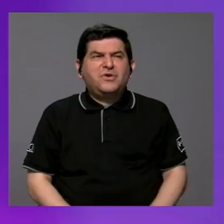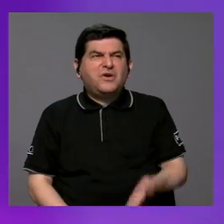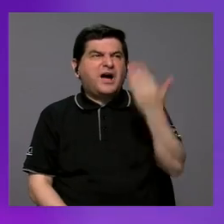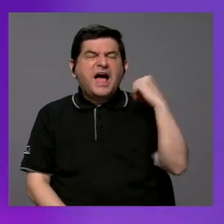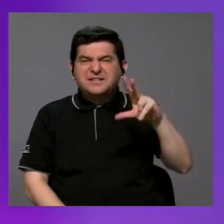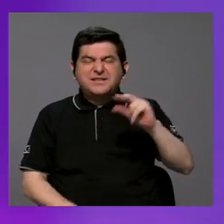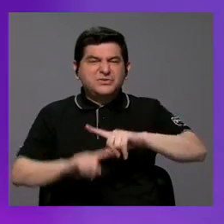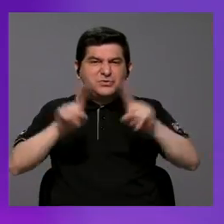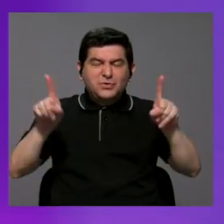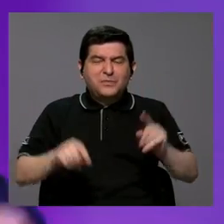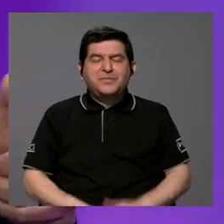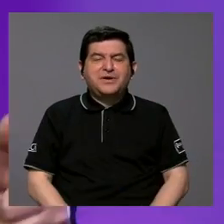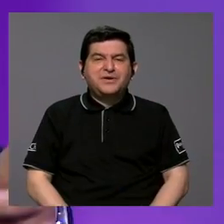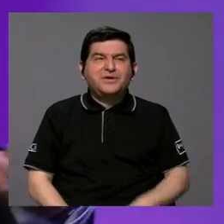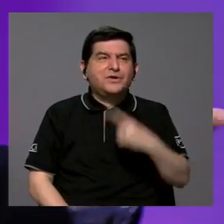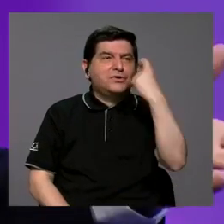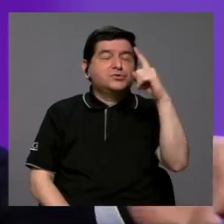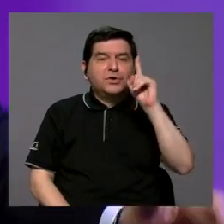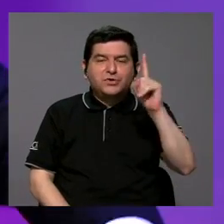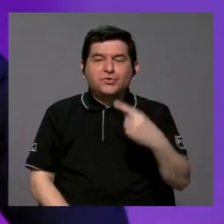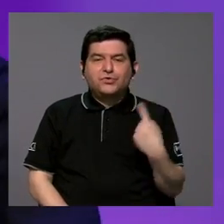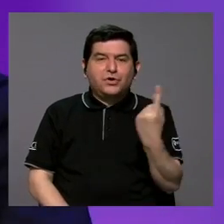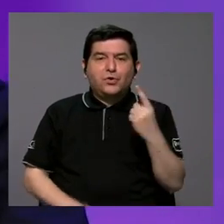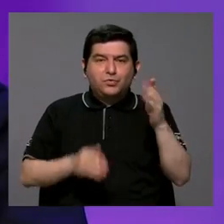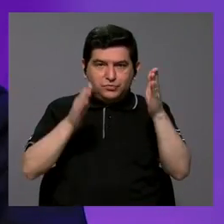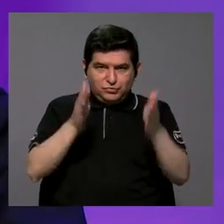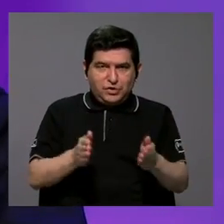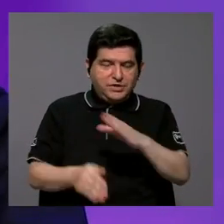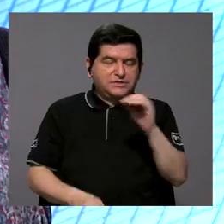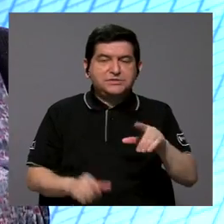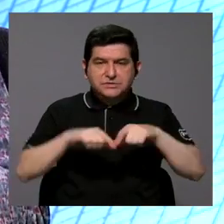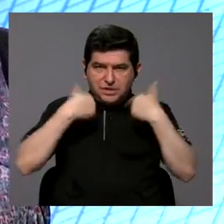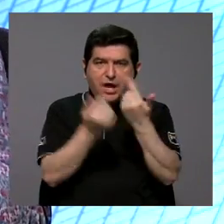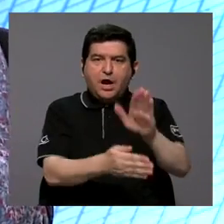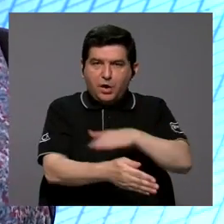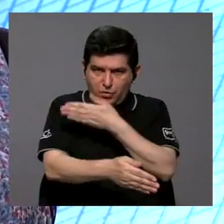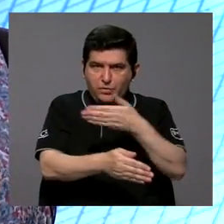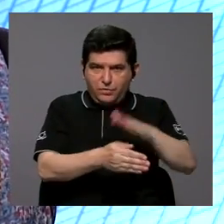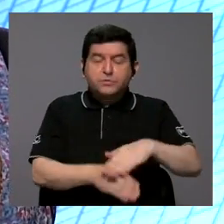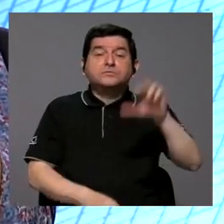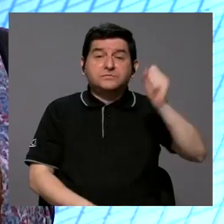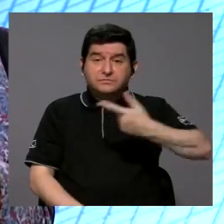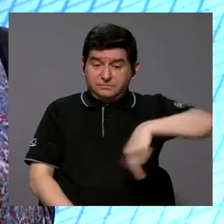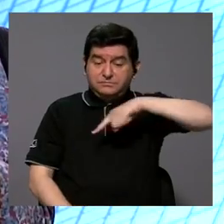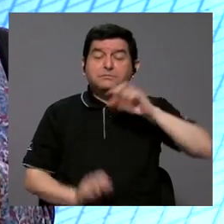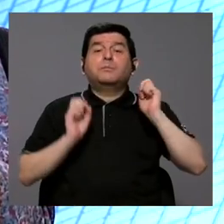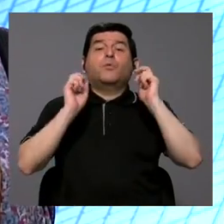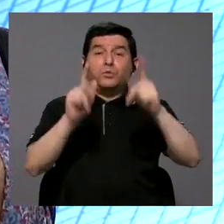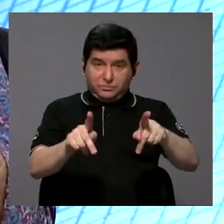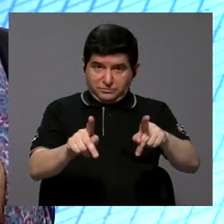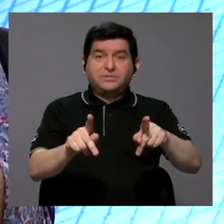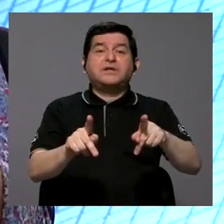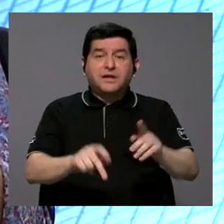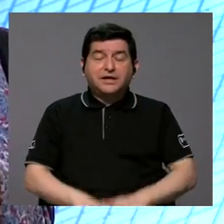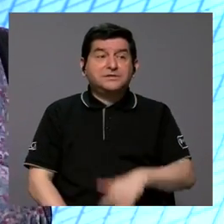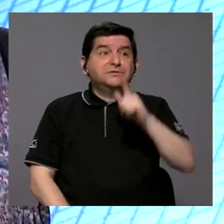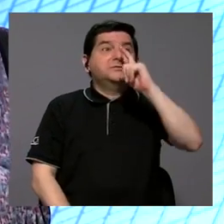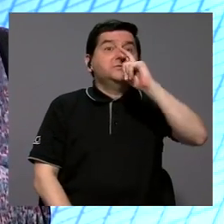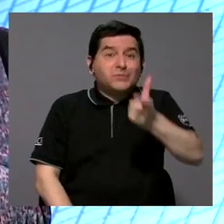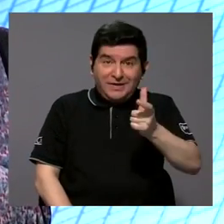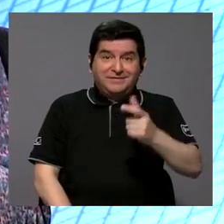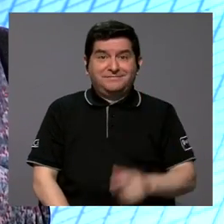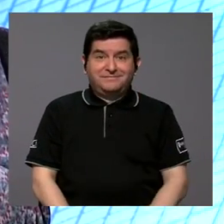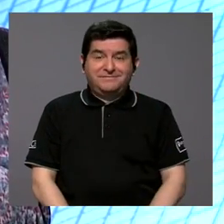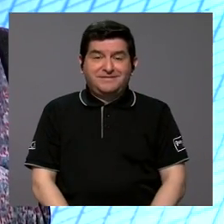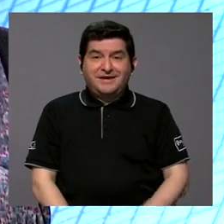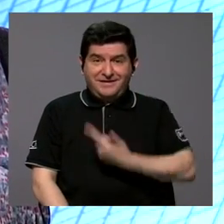siendo. Pero es el sueño de cualquier solista, cualquier banda. Claro, exactamente. Y nosotros tuvimos la oportunidad, tuvimos la suerte